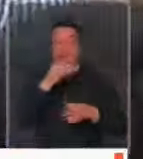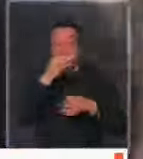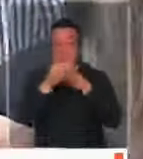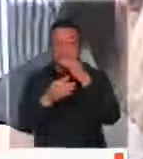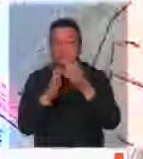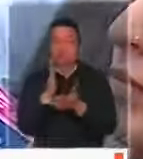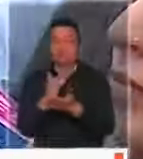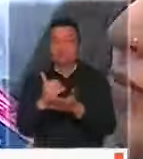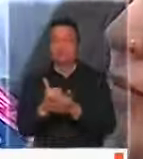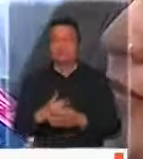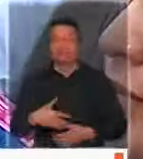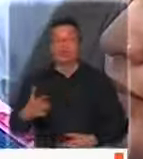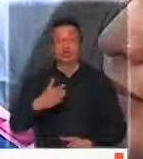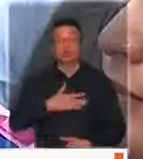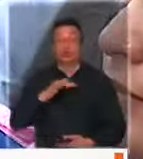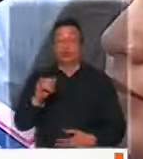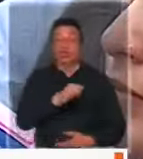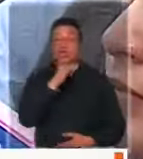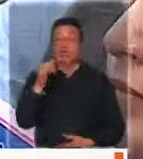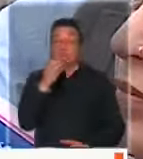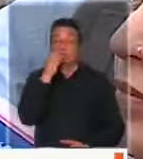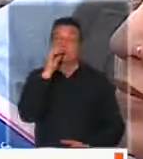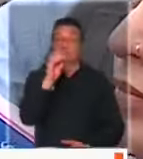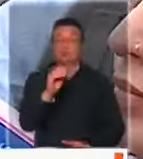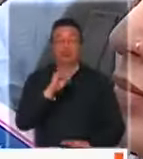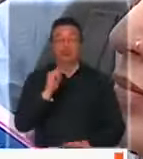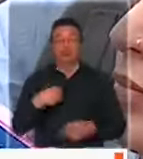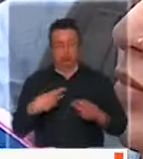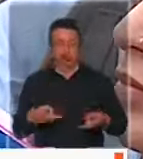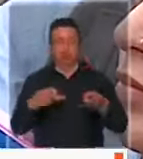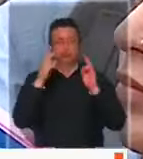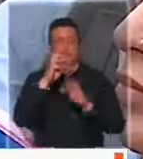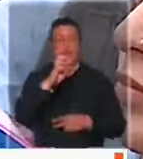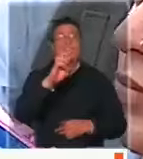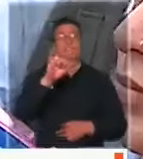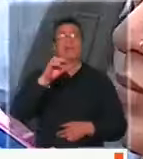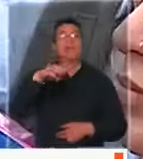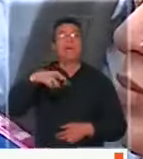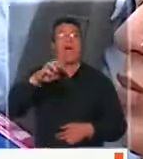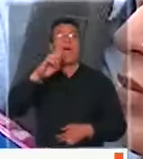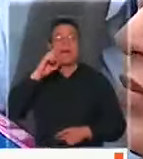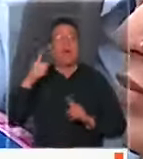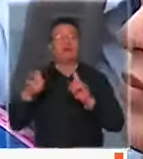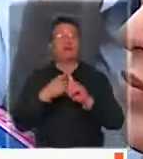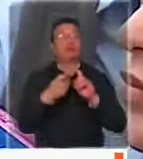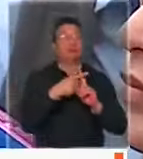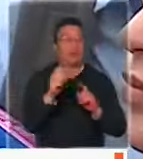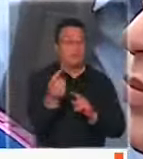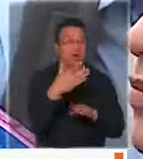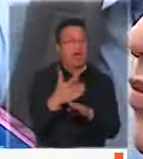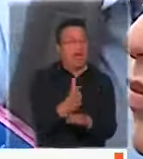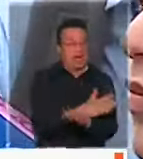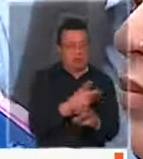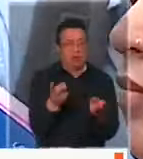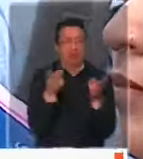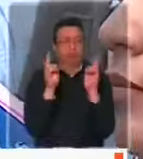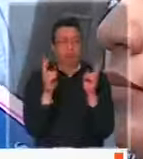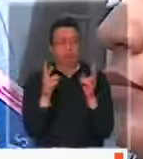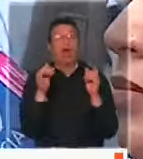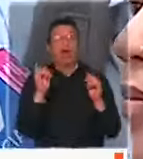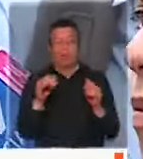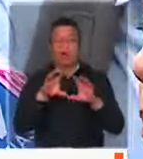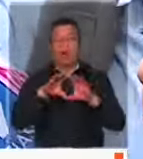estrategias. Yo siempre he planteado que estoy dispuesto a ir a primaria. Ahora resulta que vamos a tener que